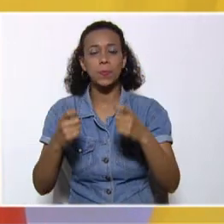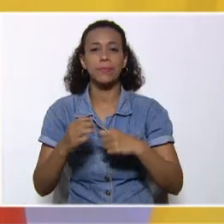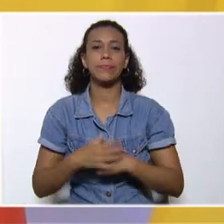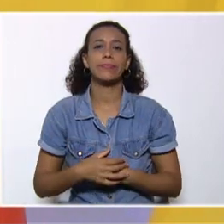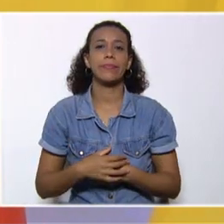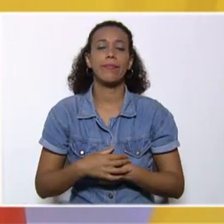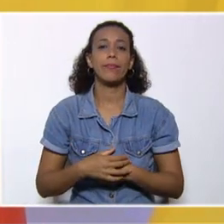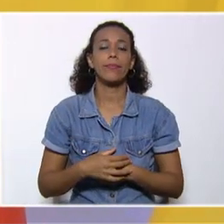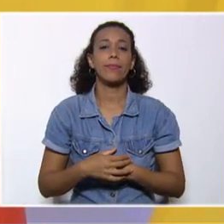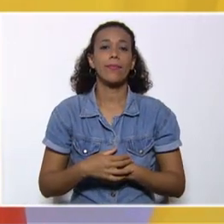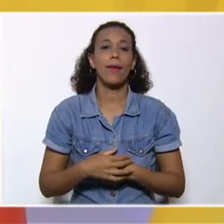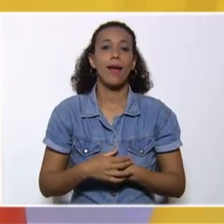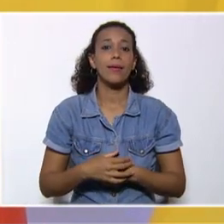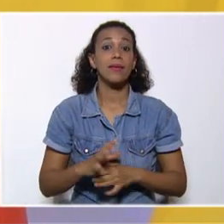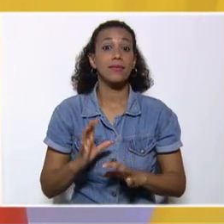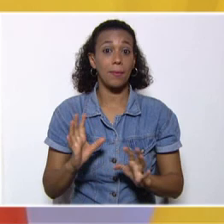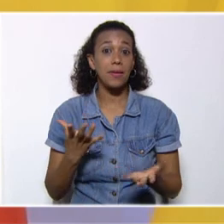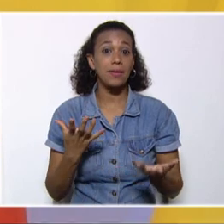nosotros podemos